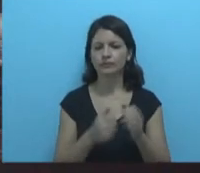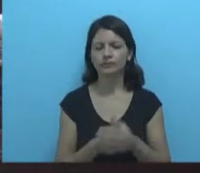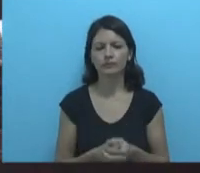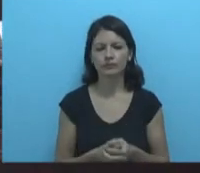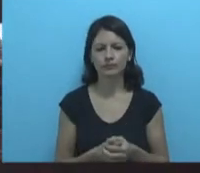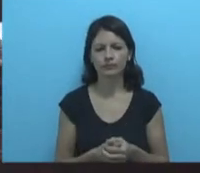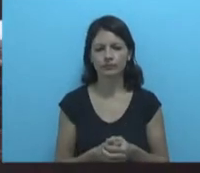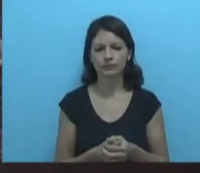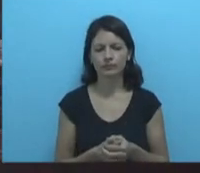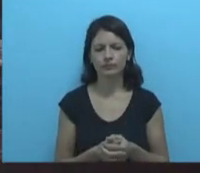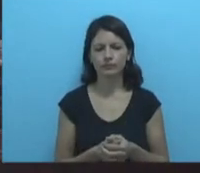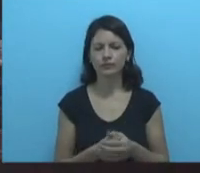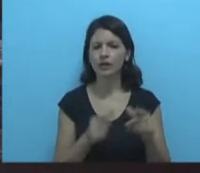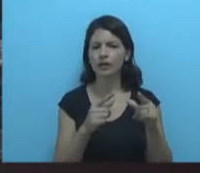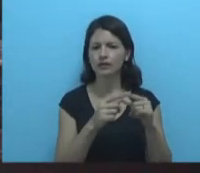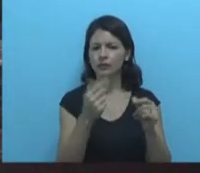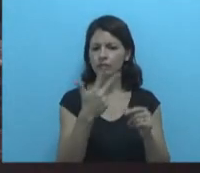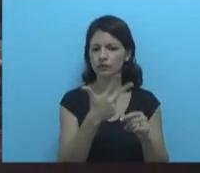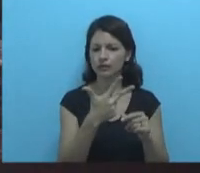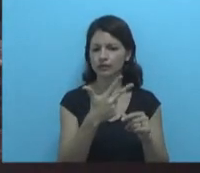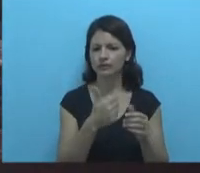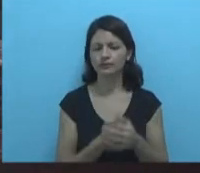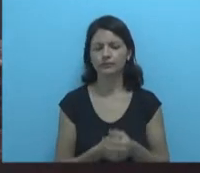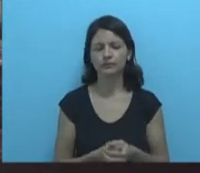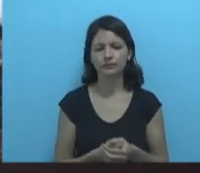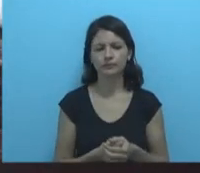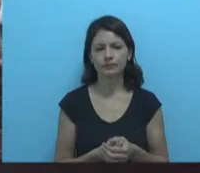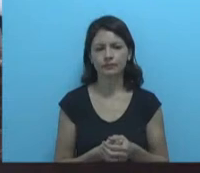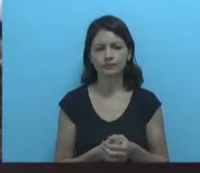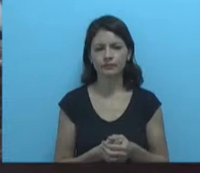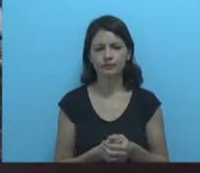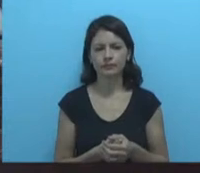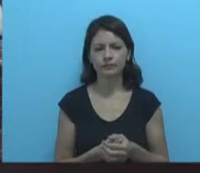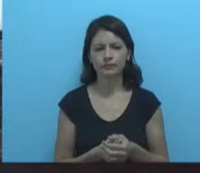Aprobado. Artículo tercero.